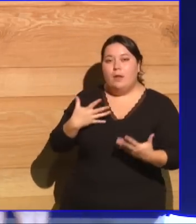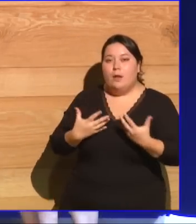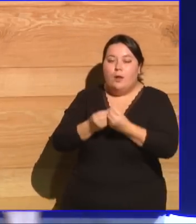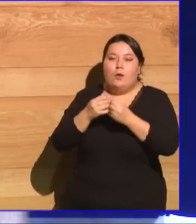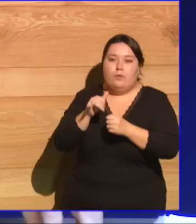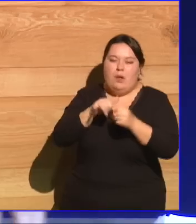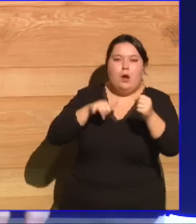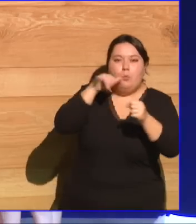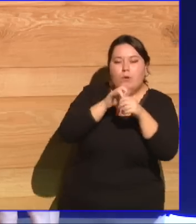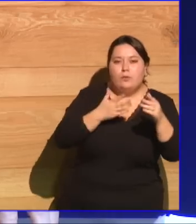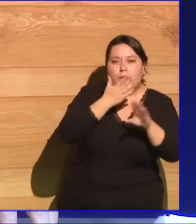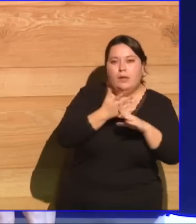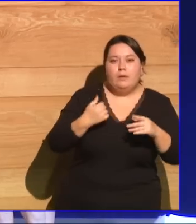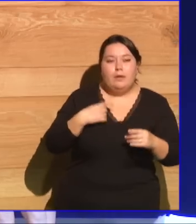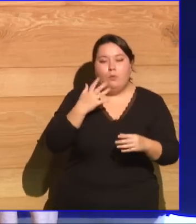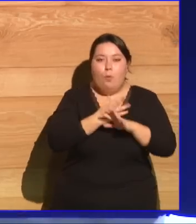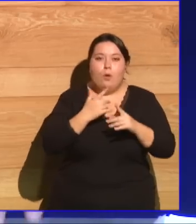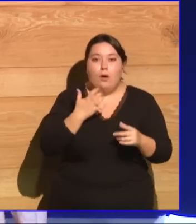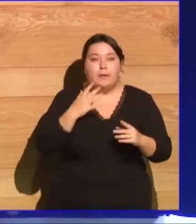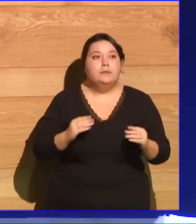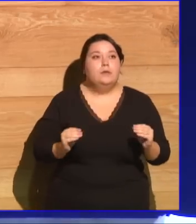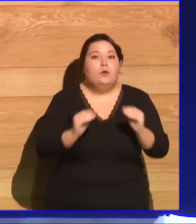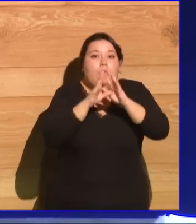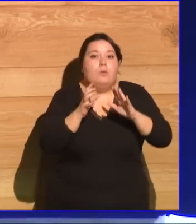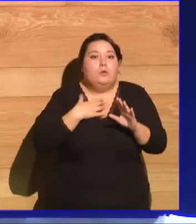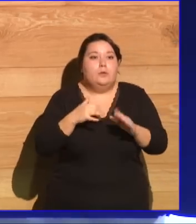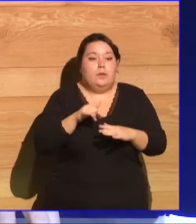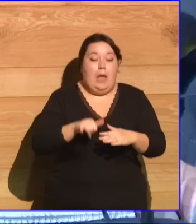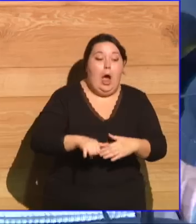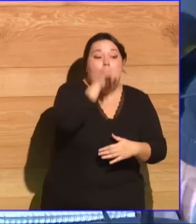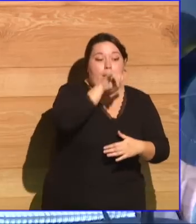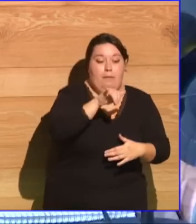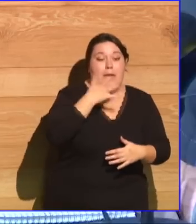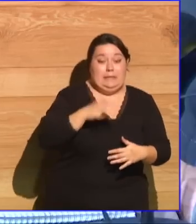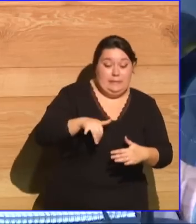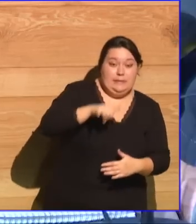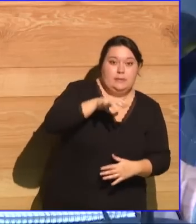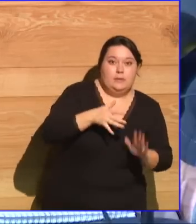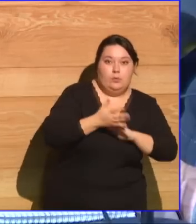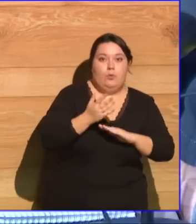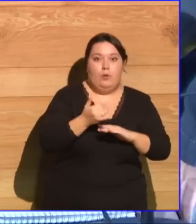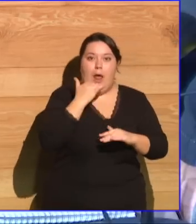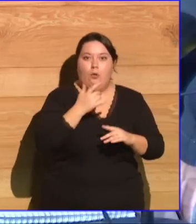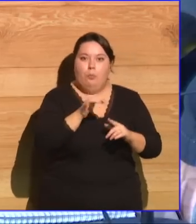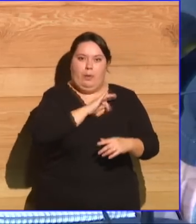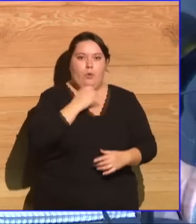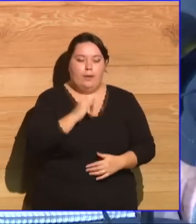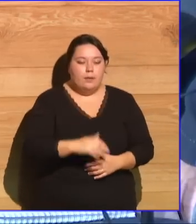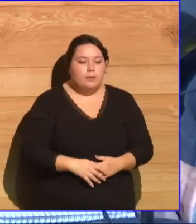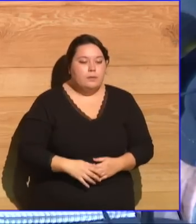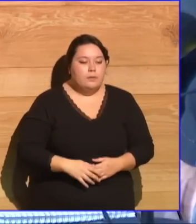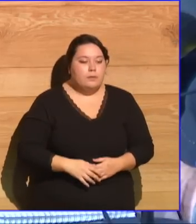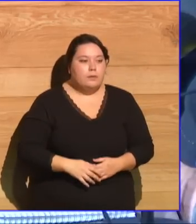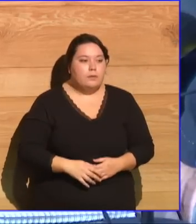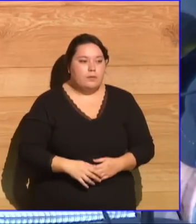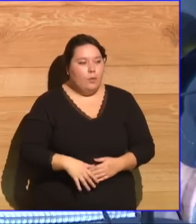juego que era a ver si coincidíamos cuando decíamos ¡hala arriba! Y si se despegaba el avión, ganábamos un bollo. Y entonces eso